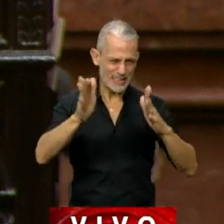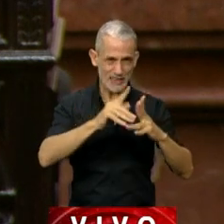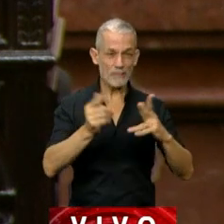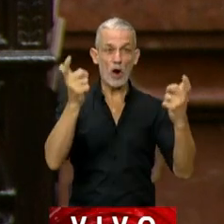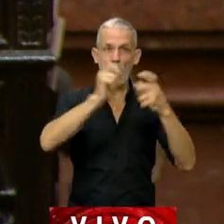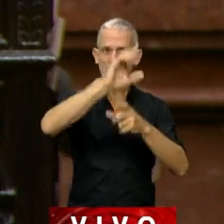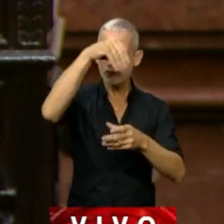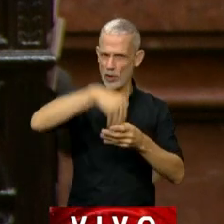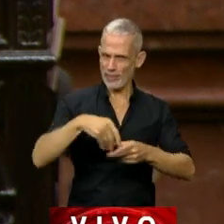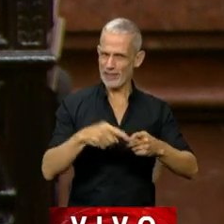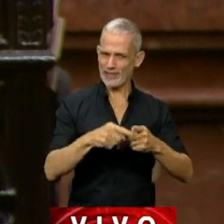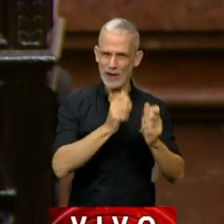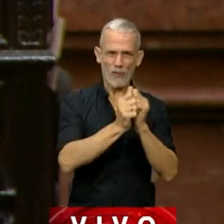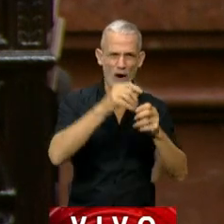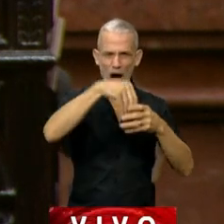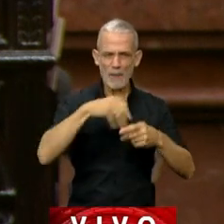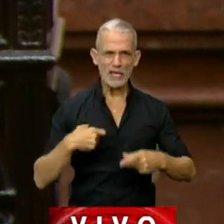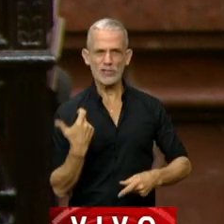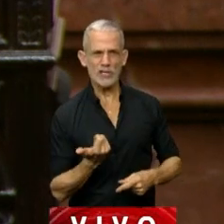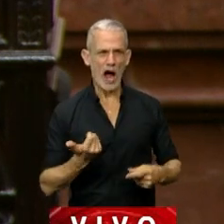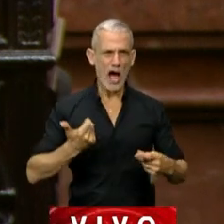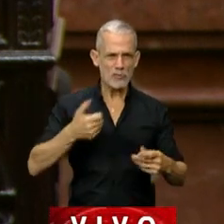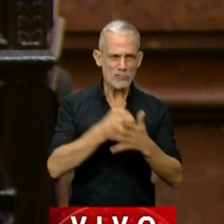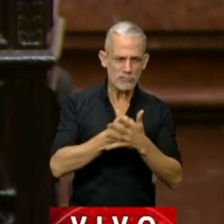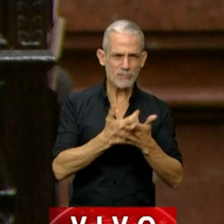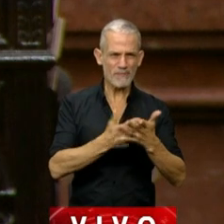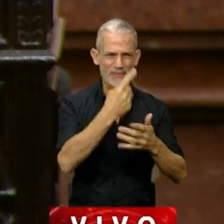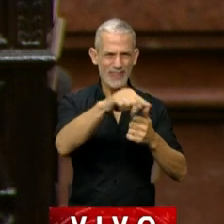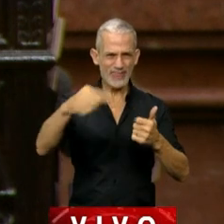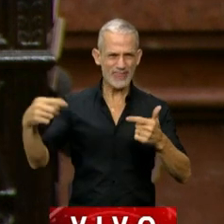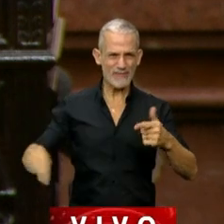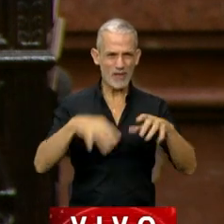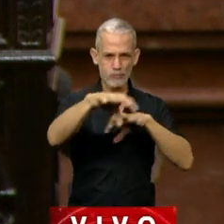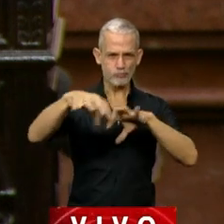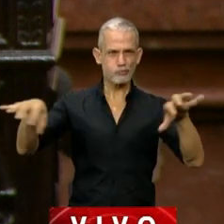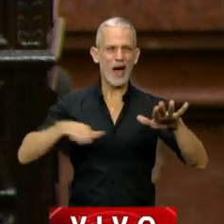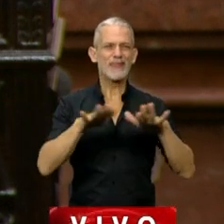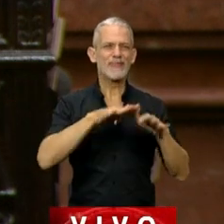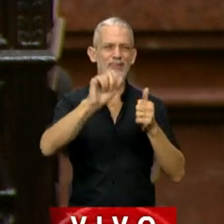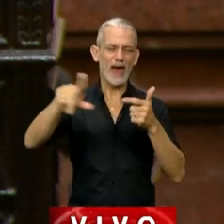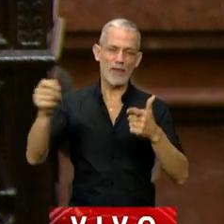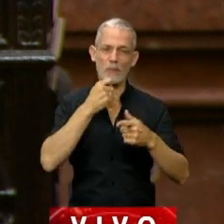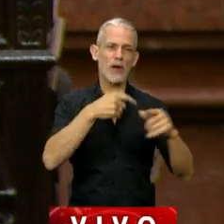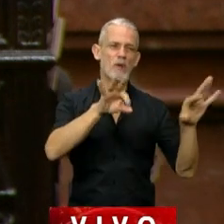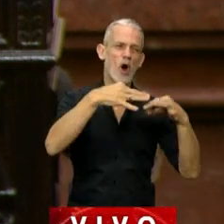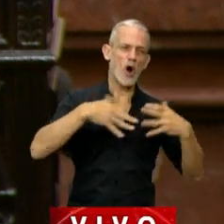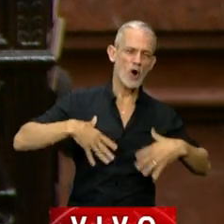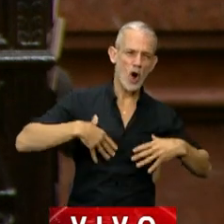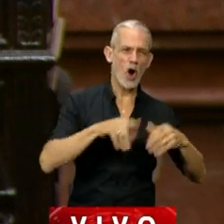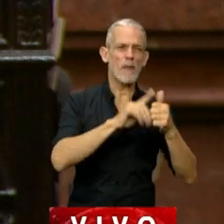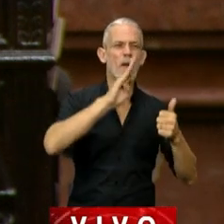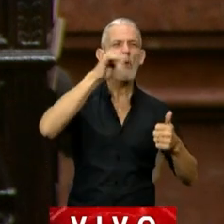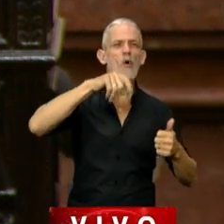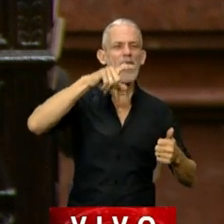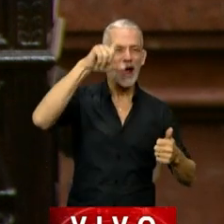comisiones internas, estaban en los sindicatos de las distintas actividades como las textileras de